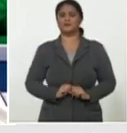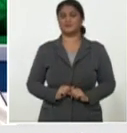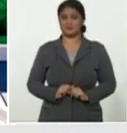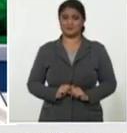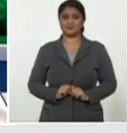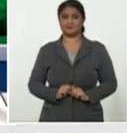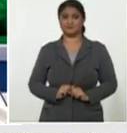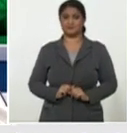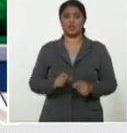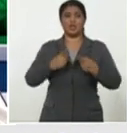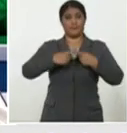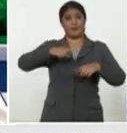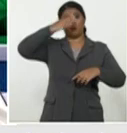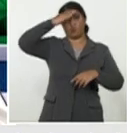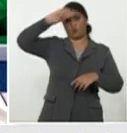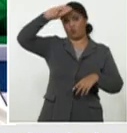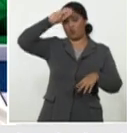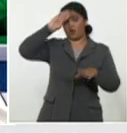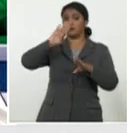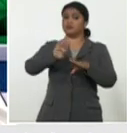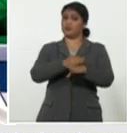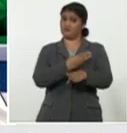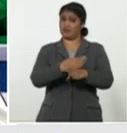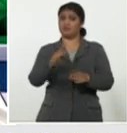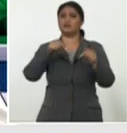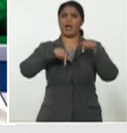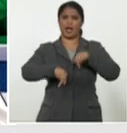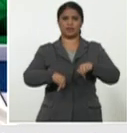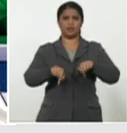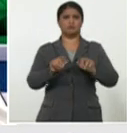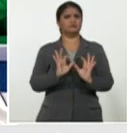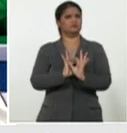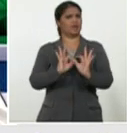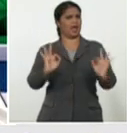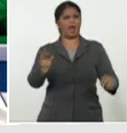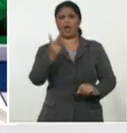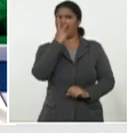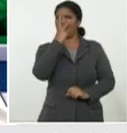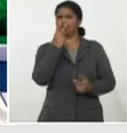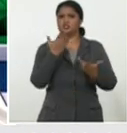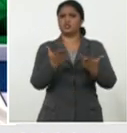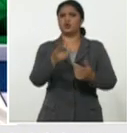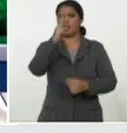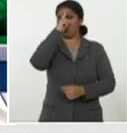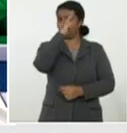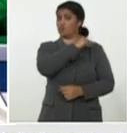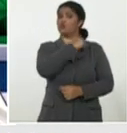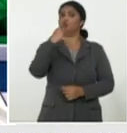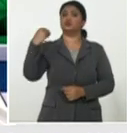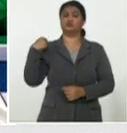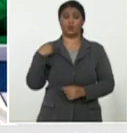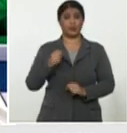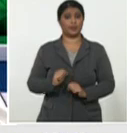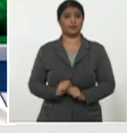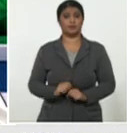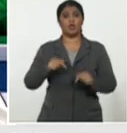contagiosidad muy elevada. Y también lo poco uniforme. Esta mañana